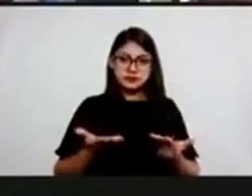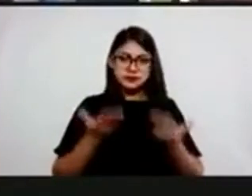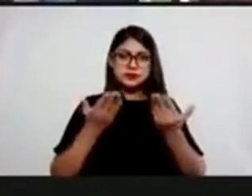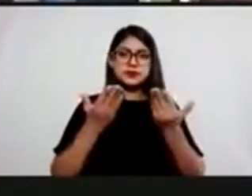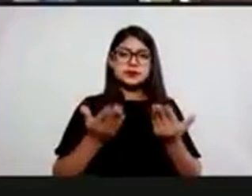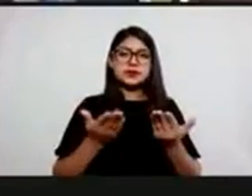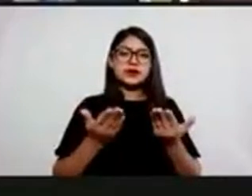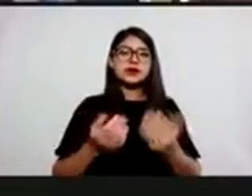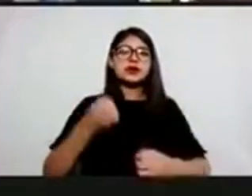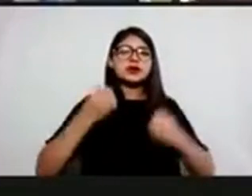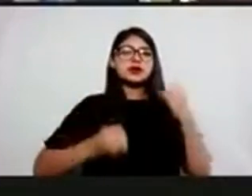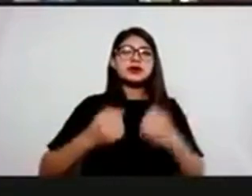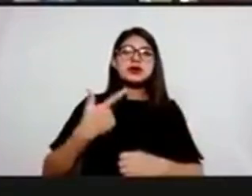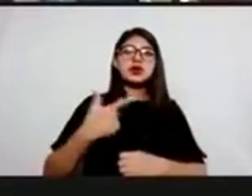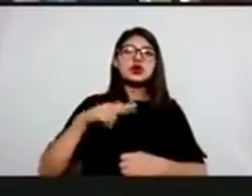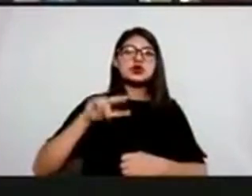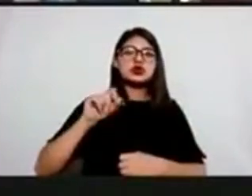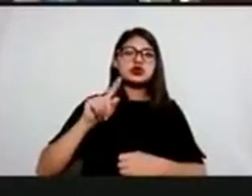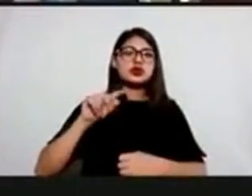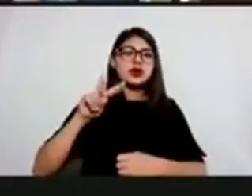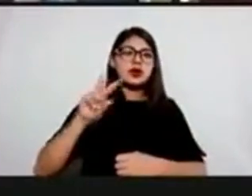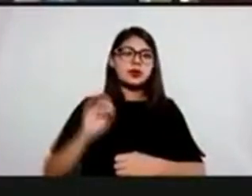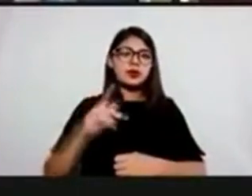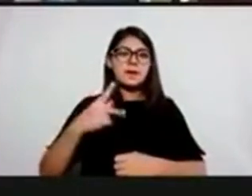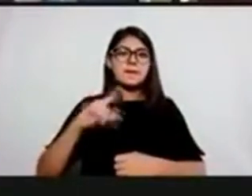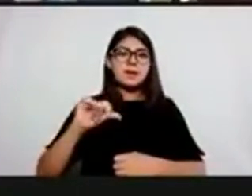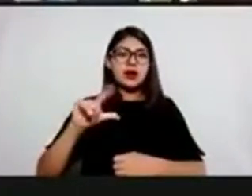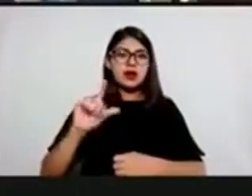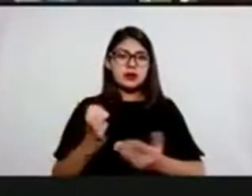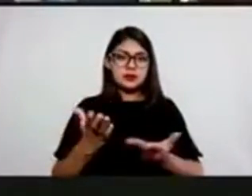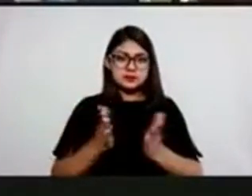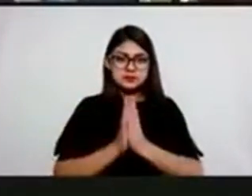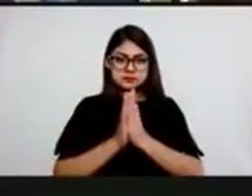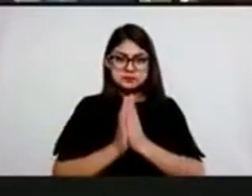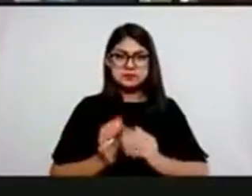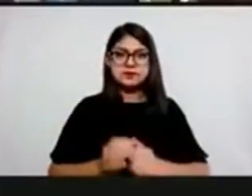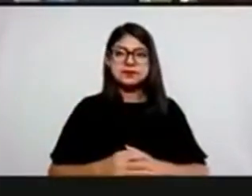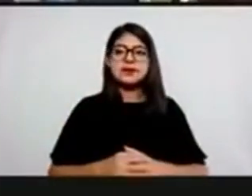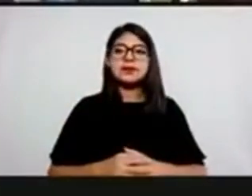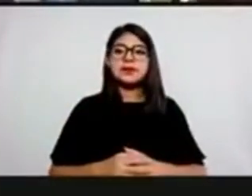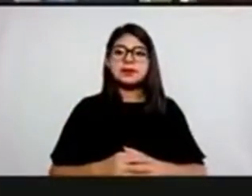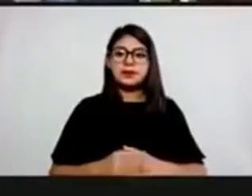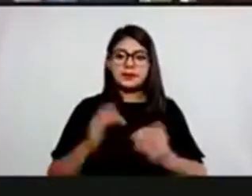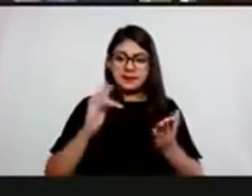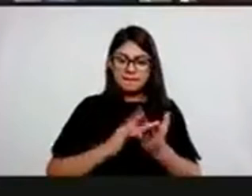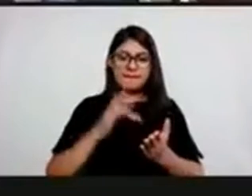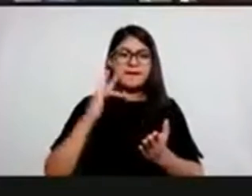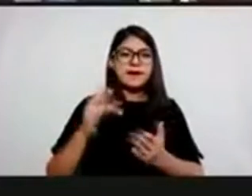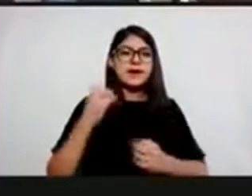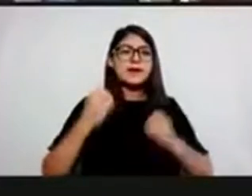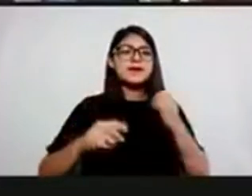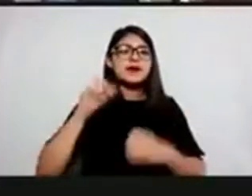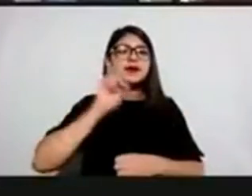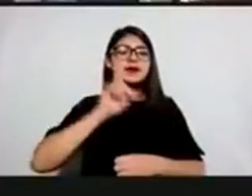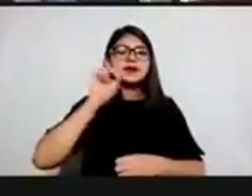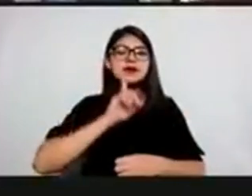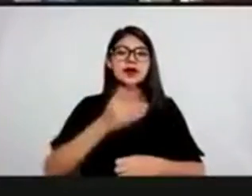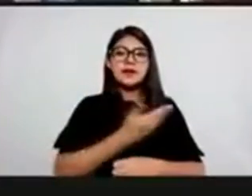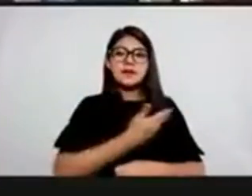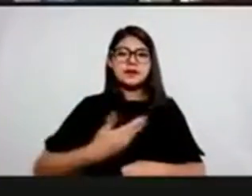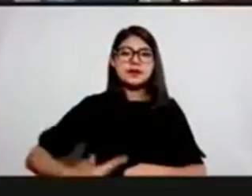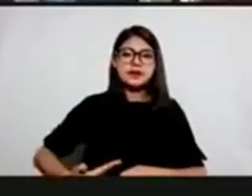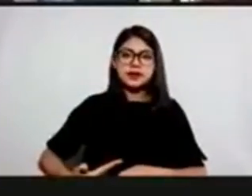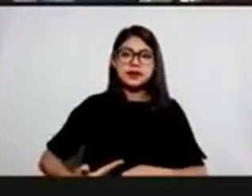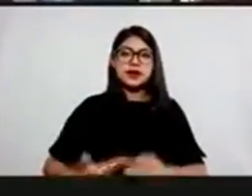Magistrado Gustavo Pale, por favor. Muchas gracias, magistrada presidenta. Señor magistrado Luis